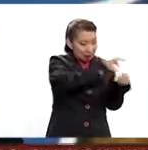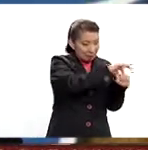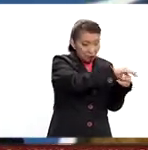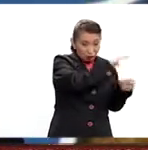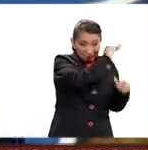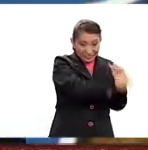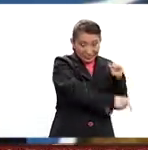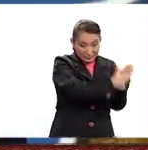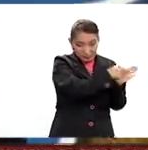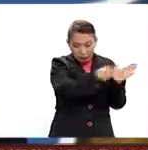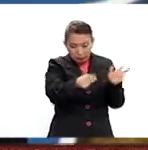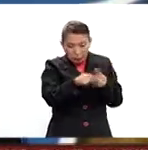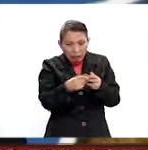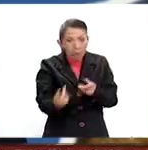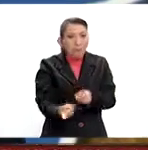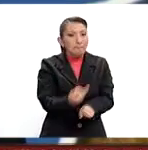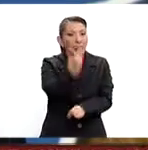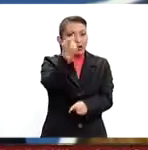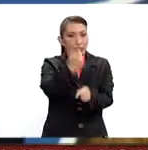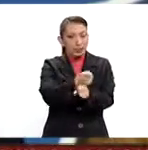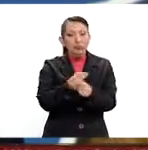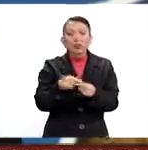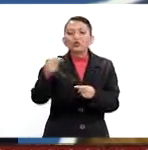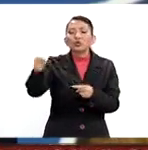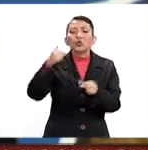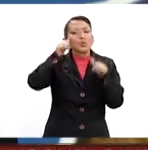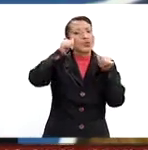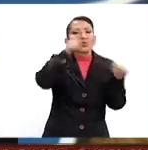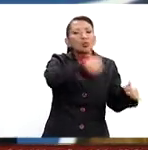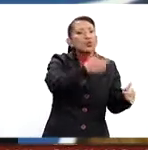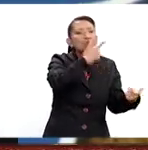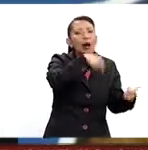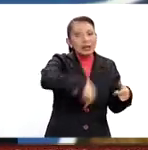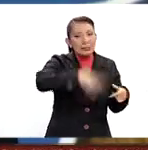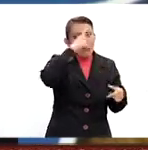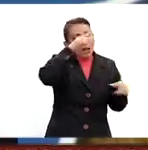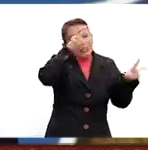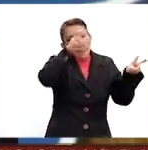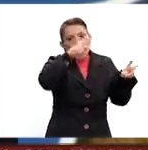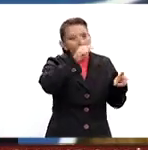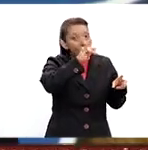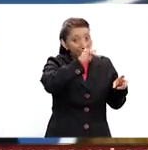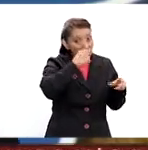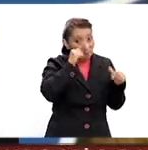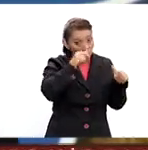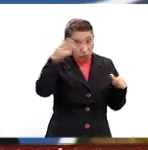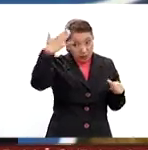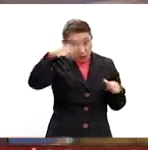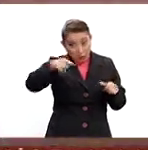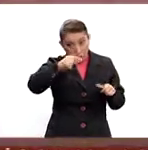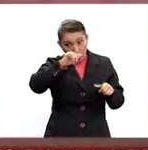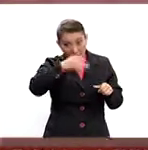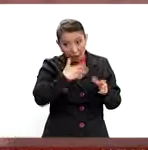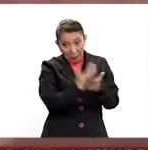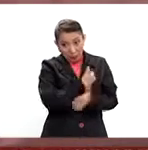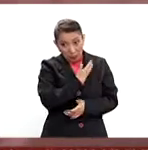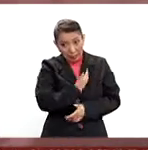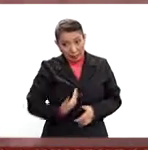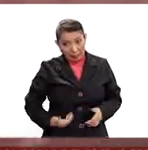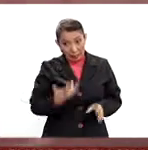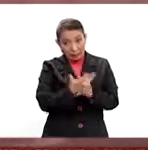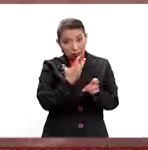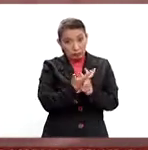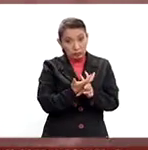elección. La primera pregunta que nos habla de los niveles de atención que tenemos en México sobre el tema. ¿Usted se enteró que Donald Trump ganó la